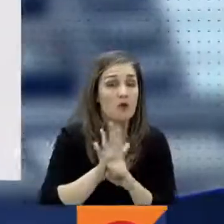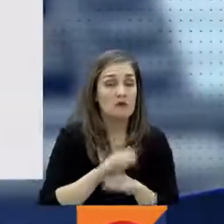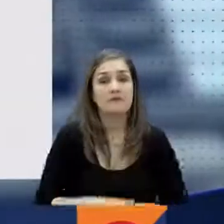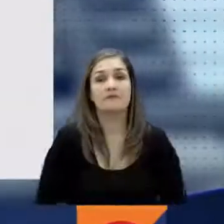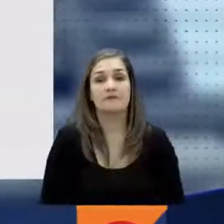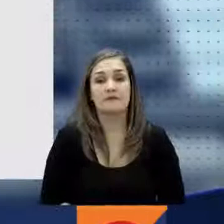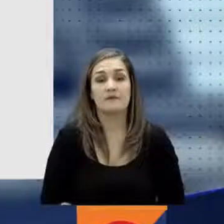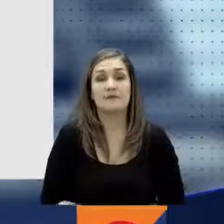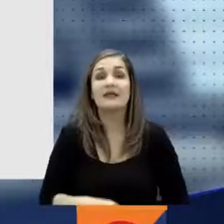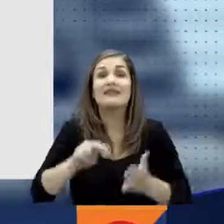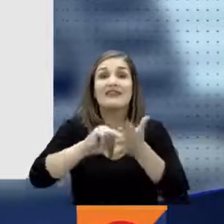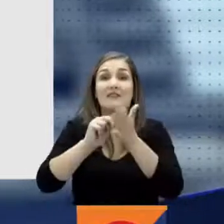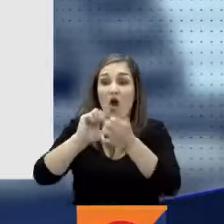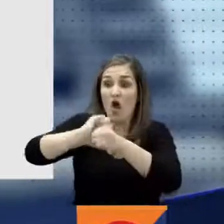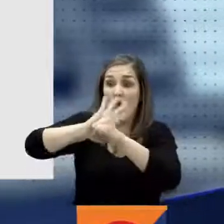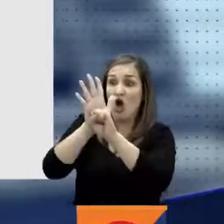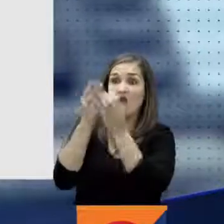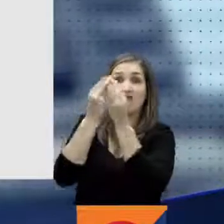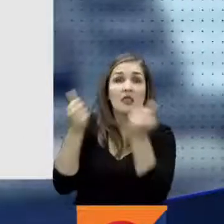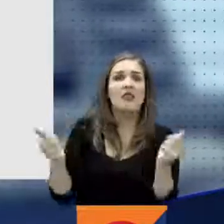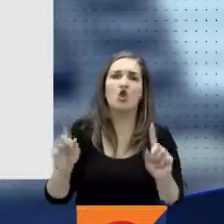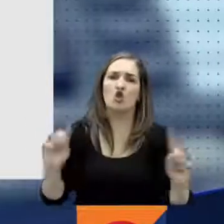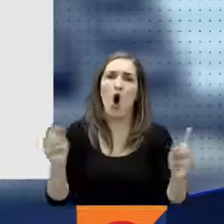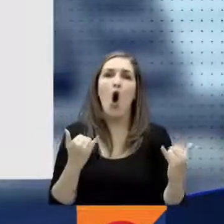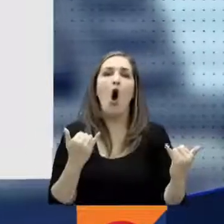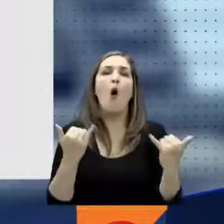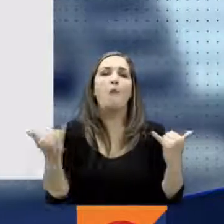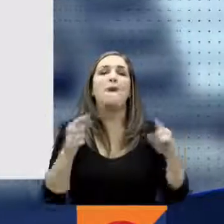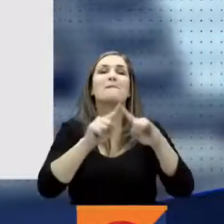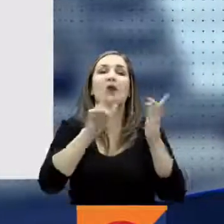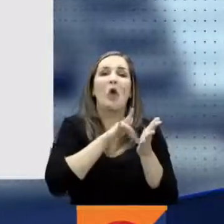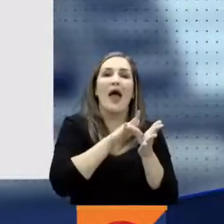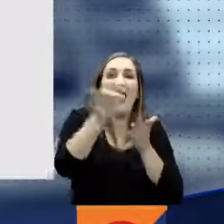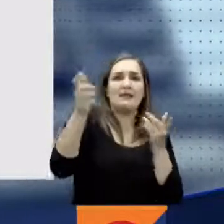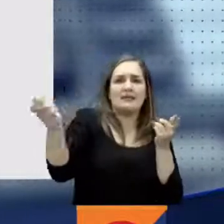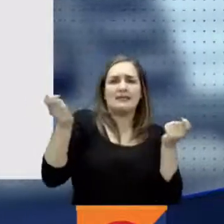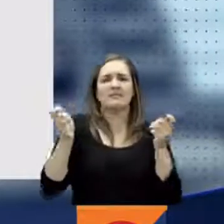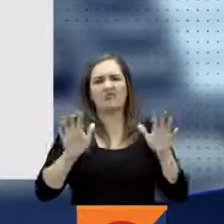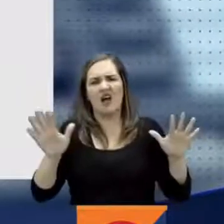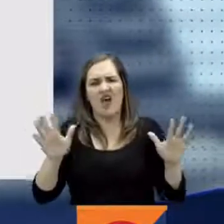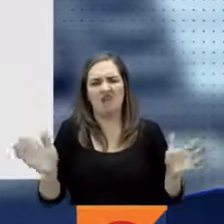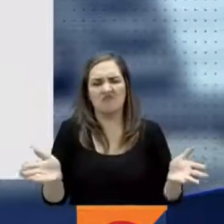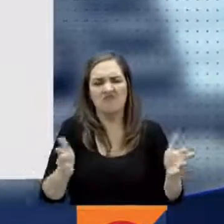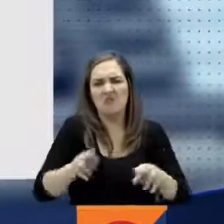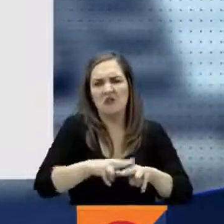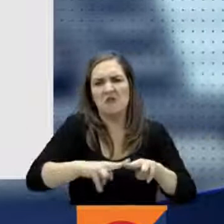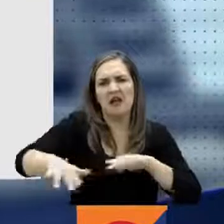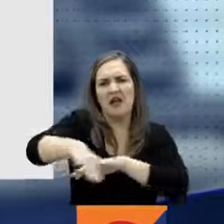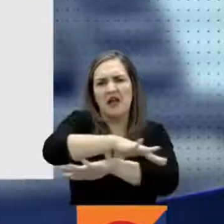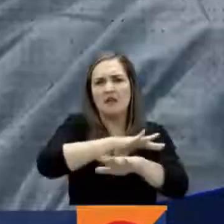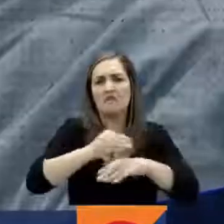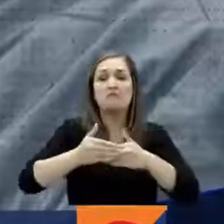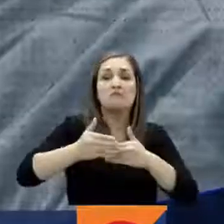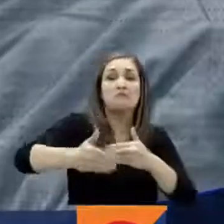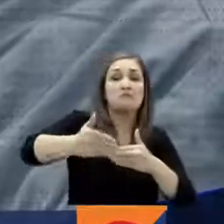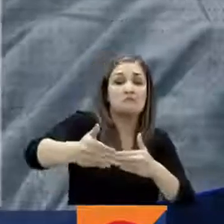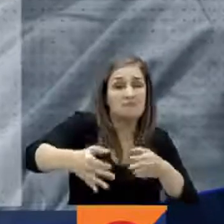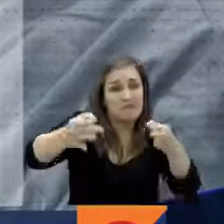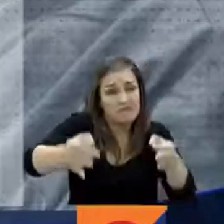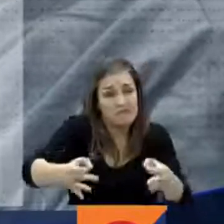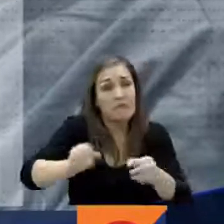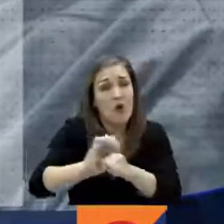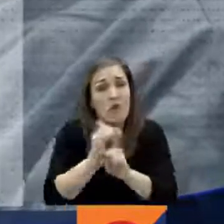pandemia continúa y probablemente el COVID llegó y convivirá con nosotros durante mucho tiempo. Esa es la realidad. El